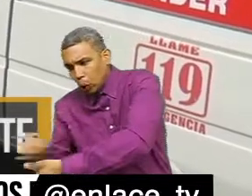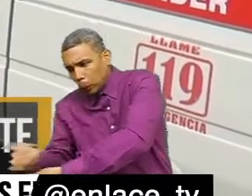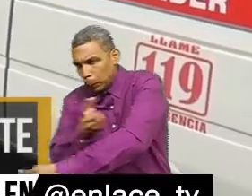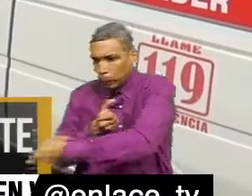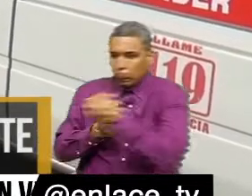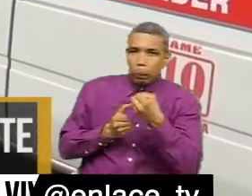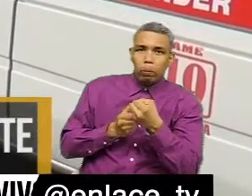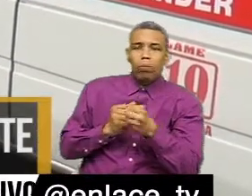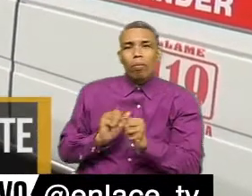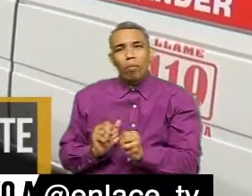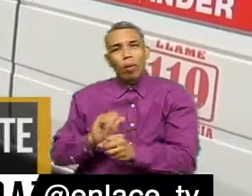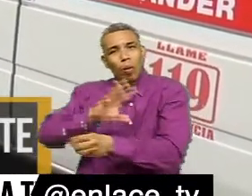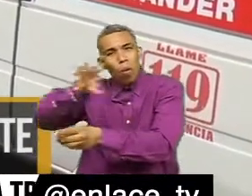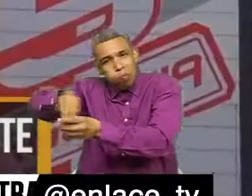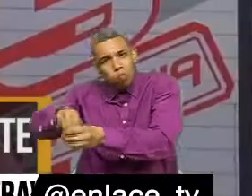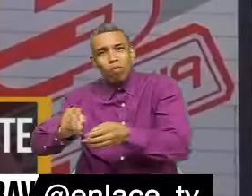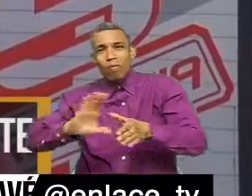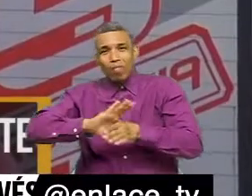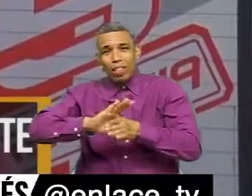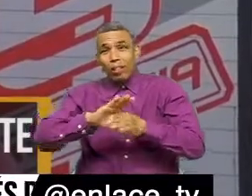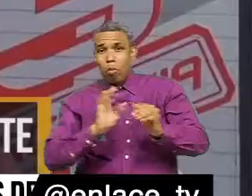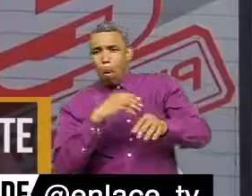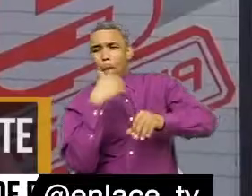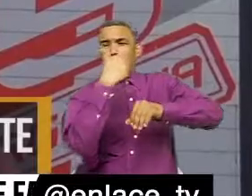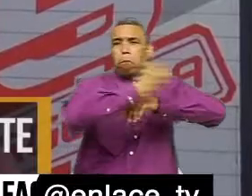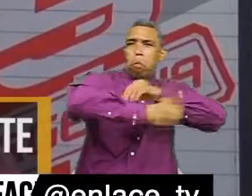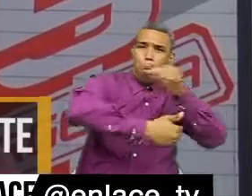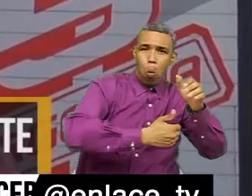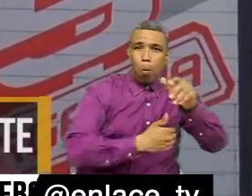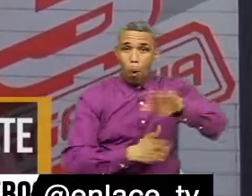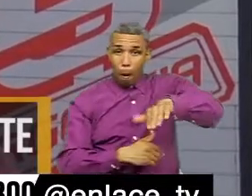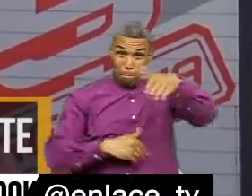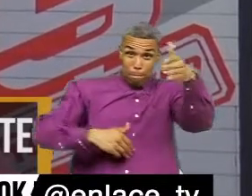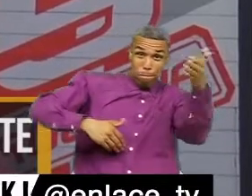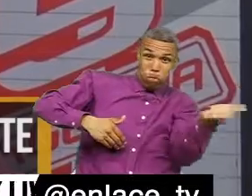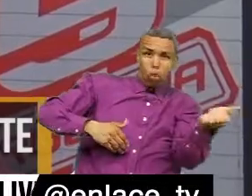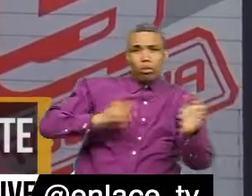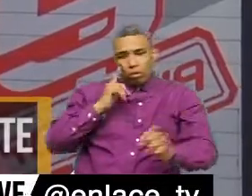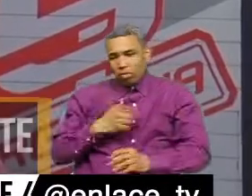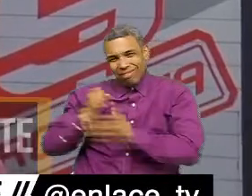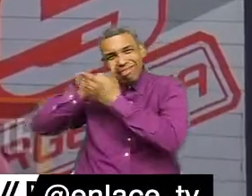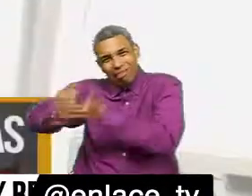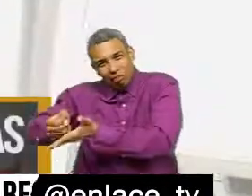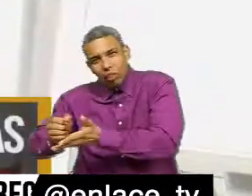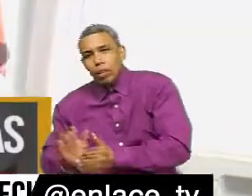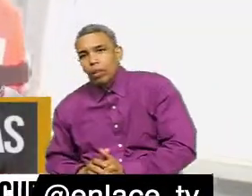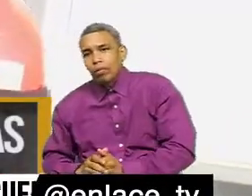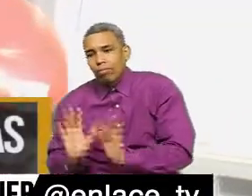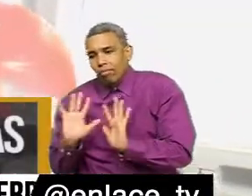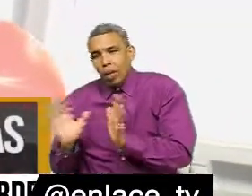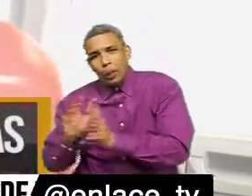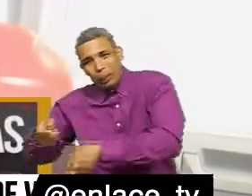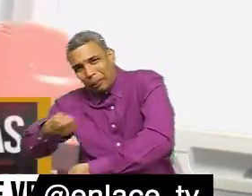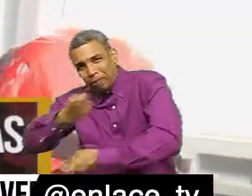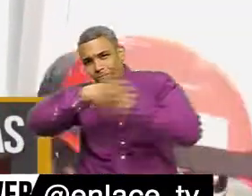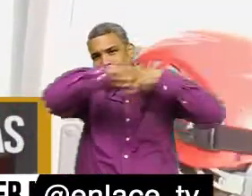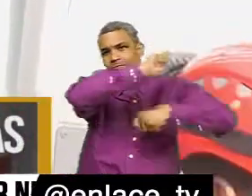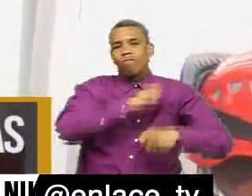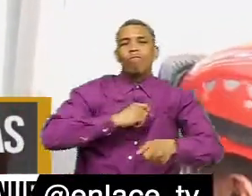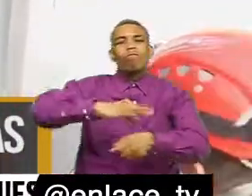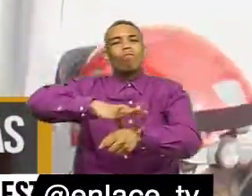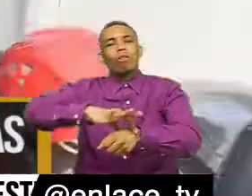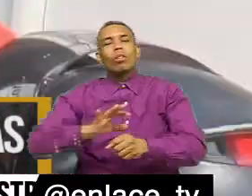la maniobra de estabilización interna y la sacamos hacia centro asistencial. Las mujeres que resultaron heridas en